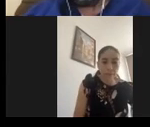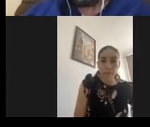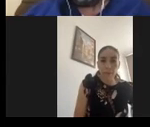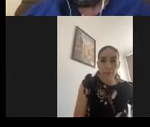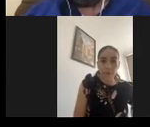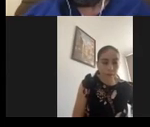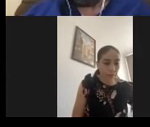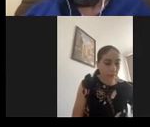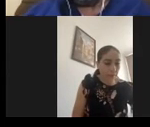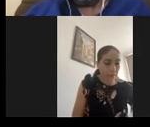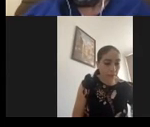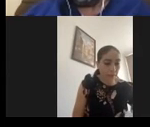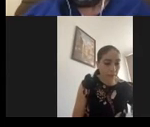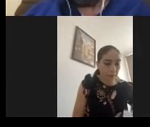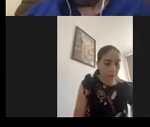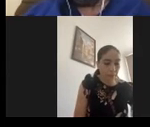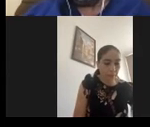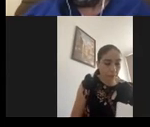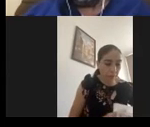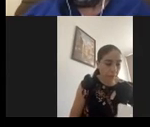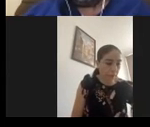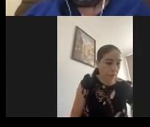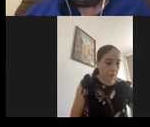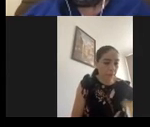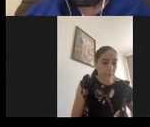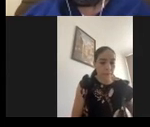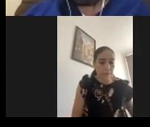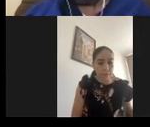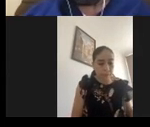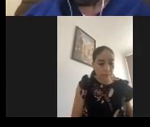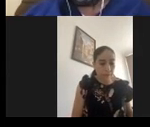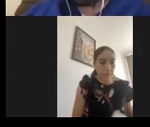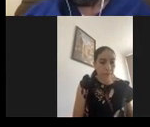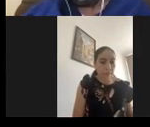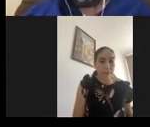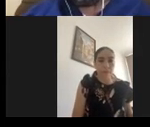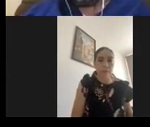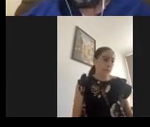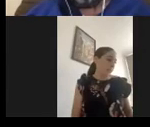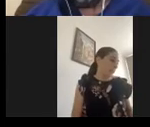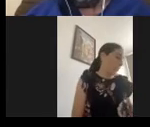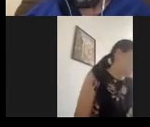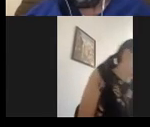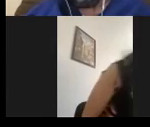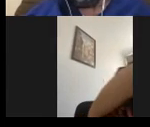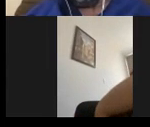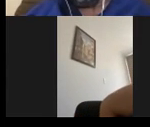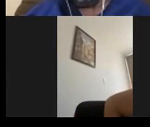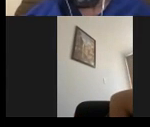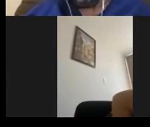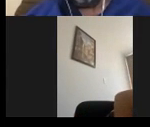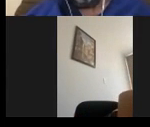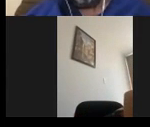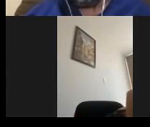adelante, y pueden ver cuando sea alguna aportación un poco mayor,